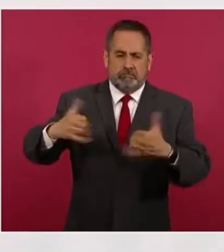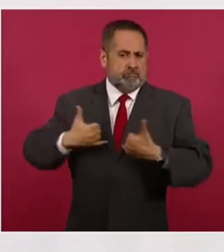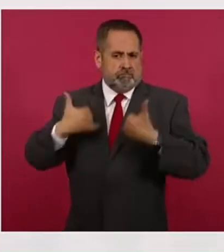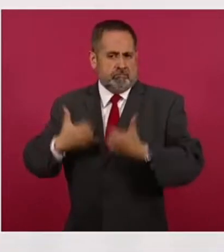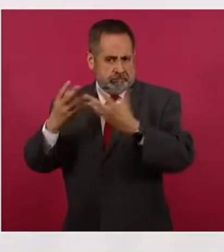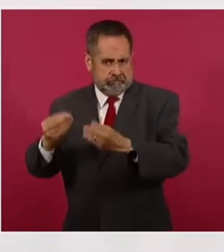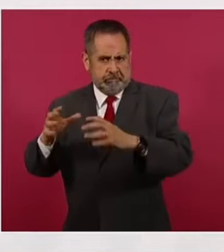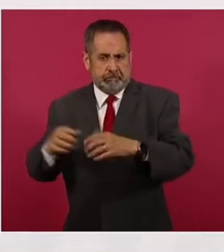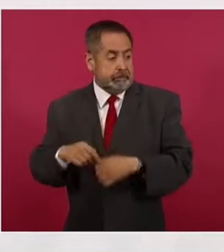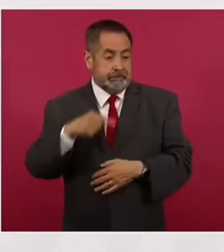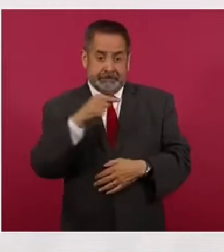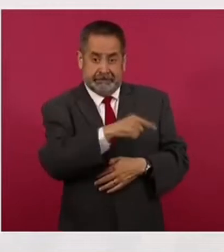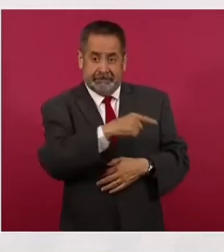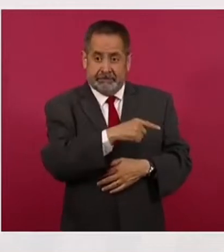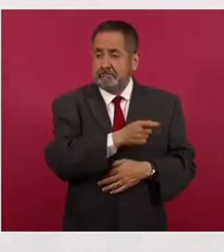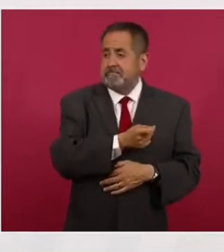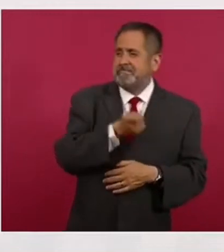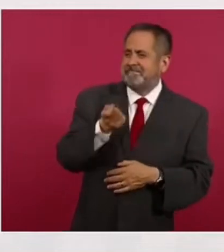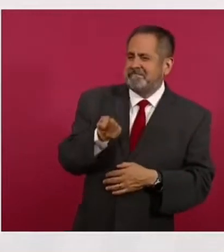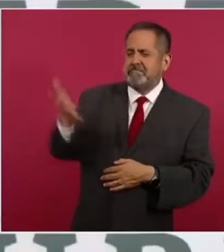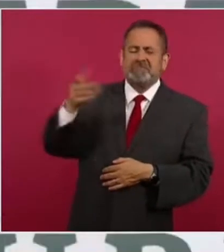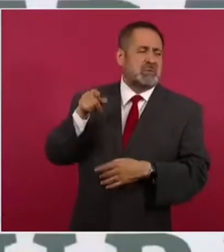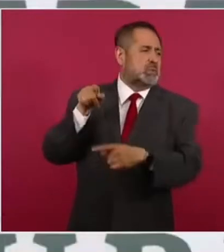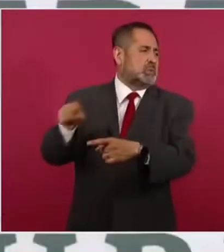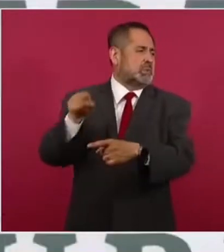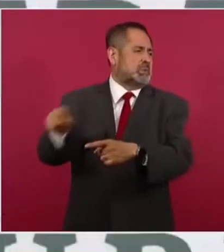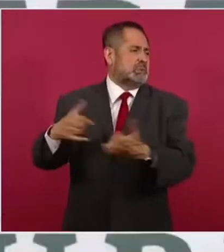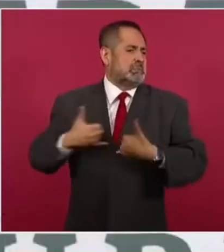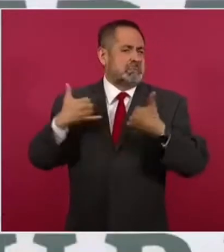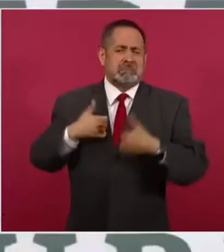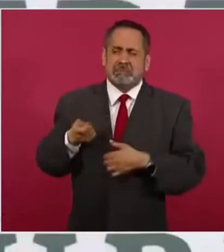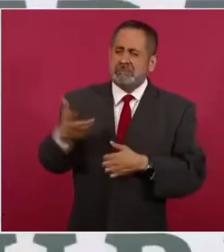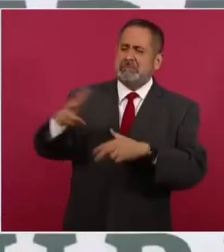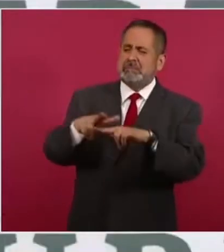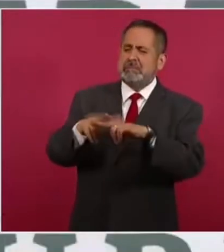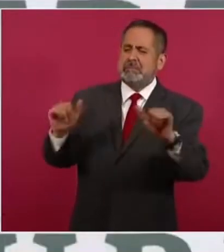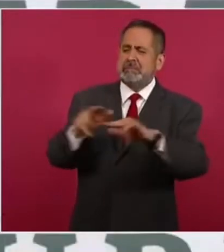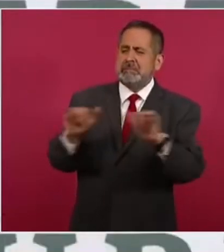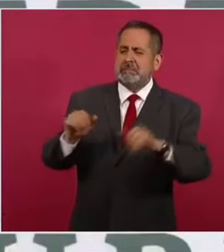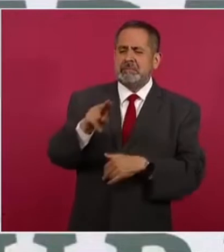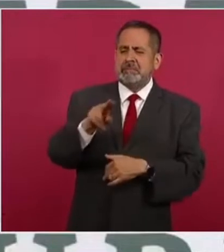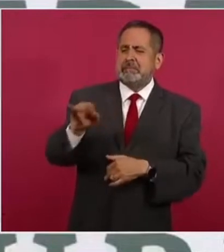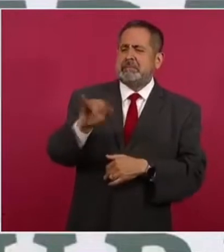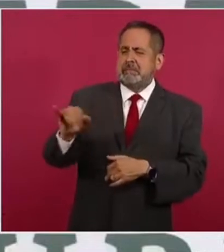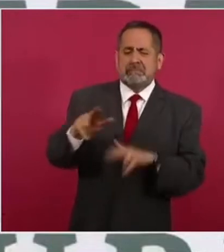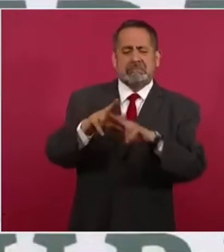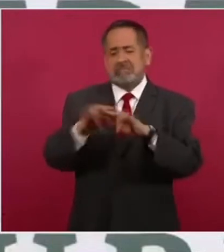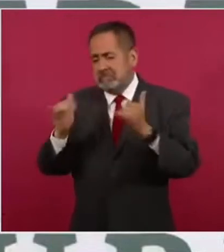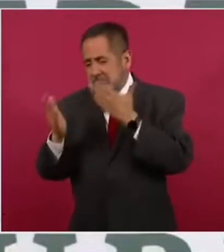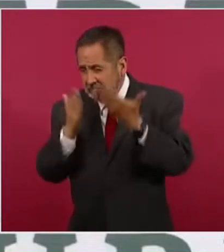llamarles de manera despectiva ninis, que ni estudian ni trabajan. Nunca un